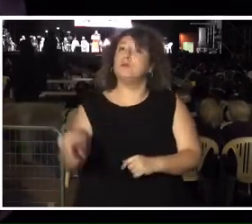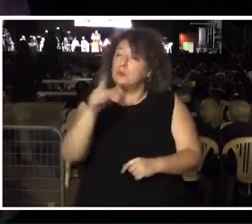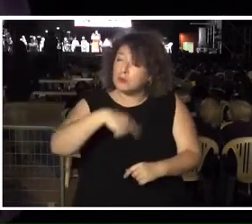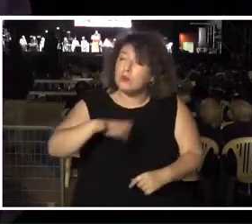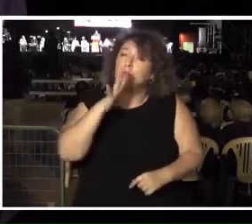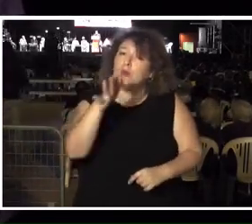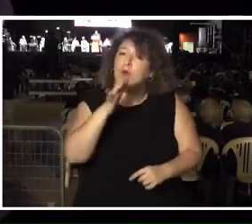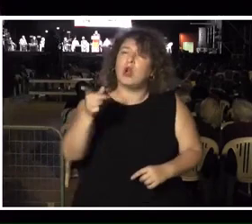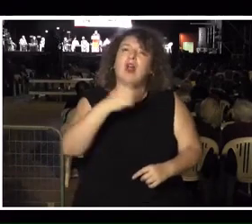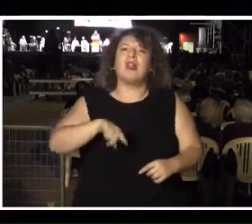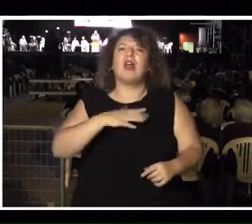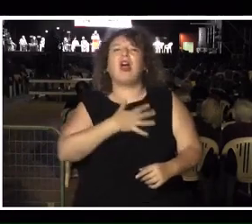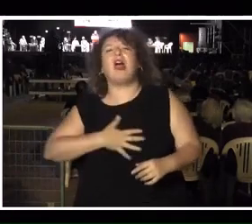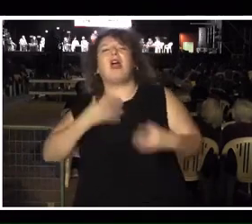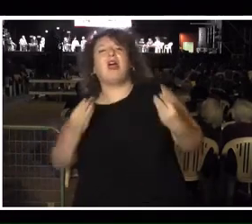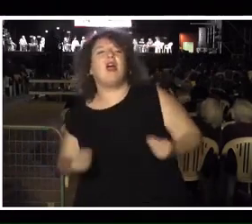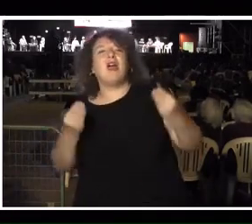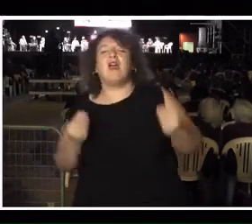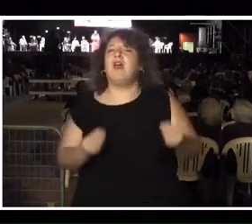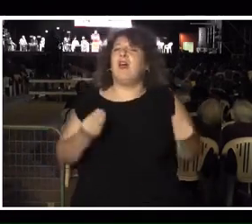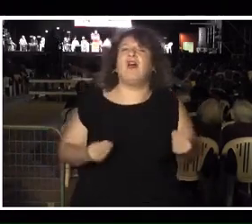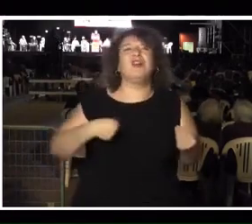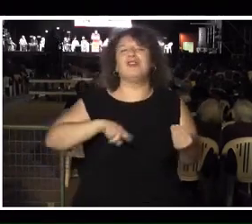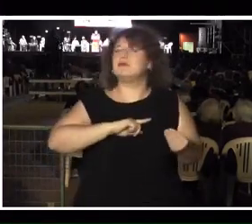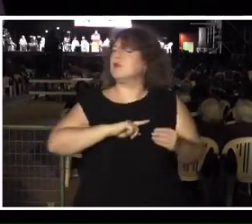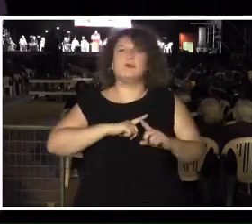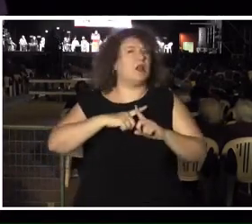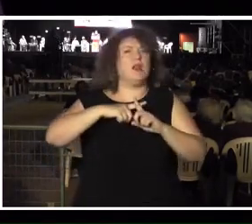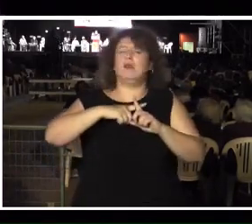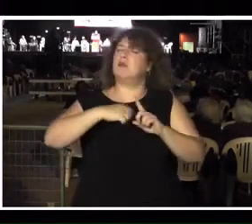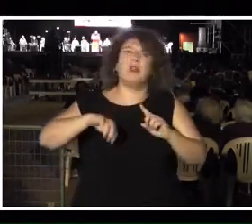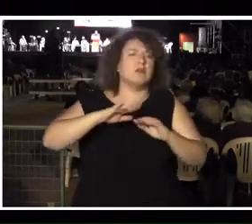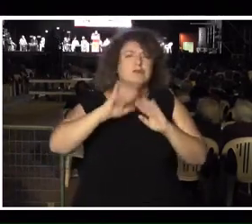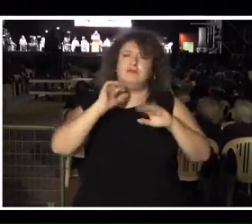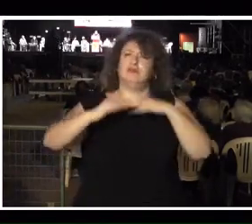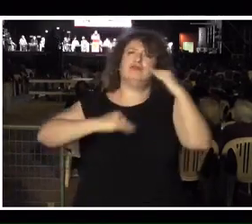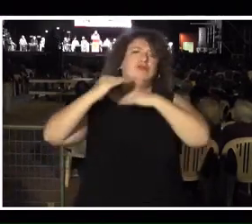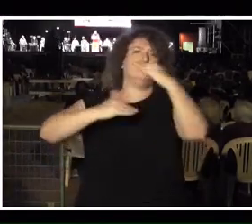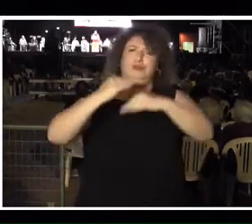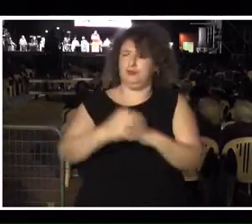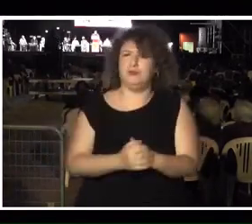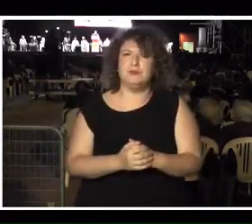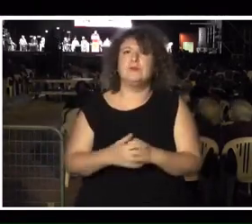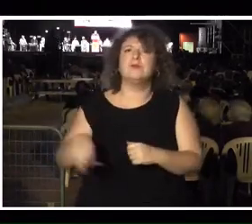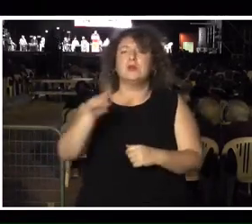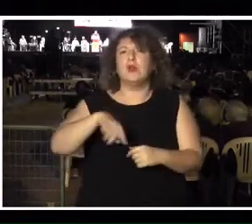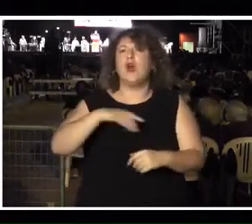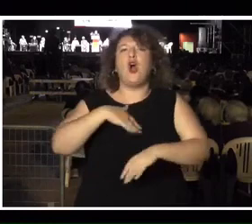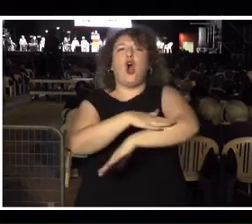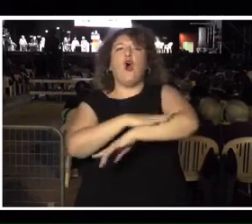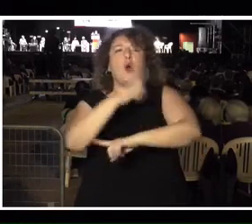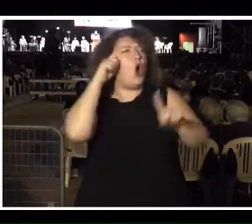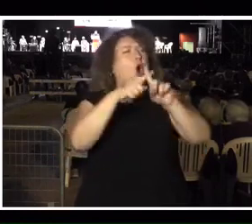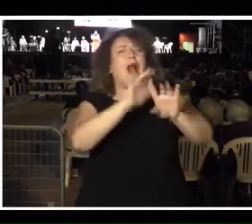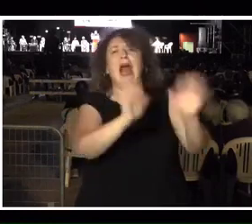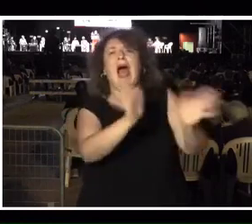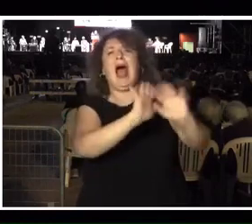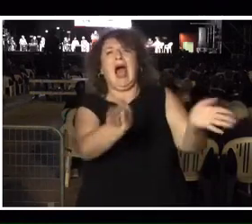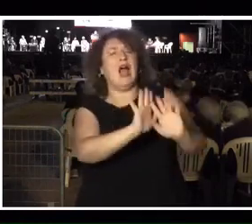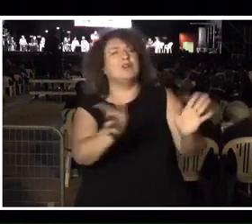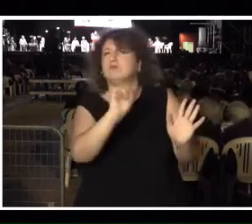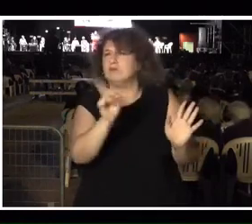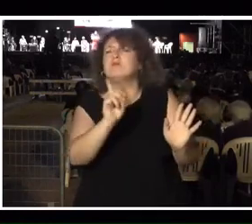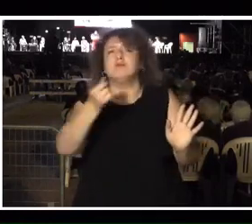el grado de autocomplacencia en el que hemos caído. Es impostergable abandonar la obsesiva vía única del gobernismo y complementarla